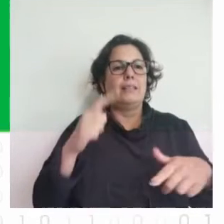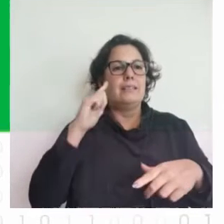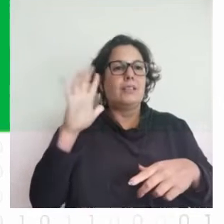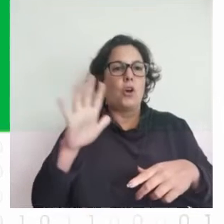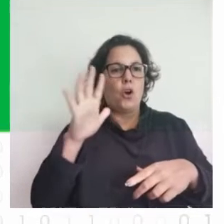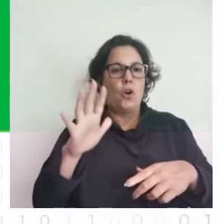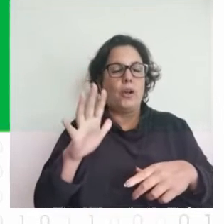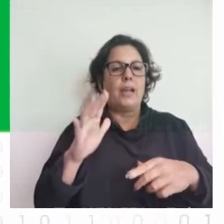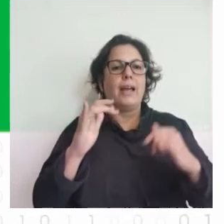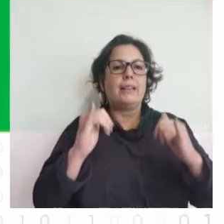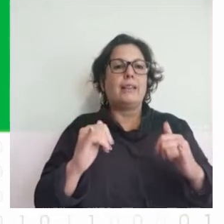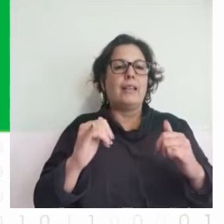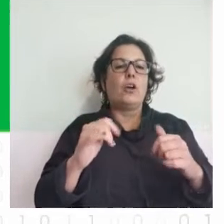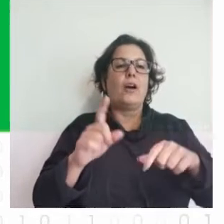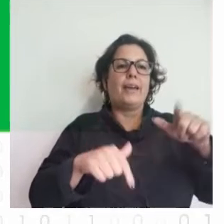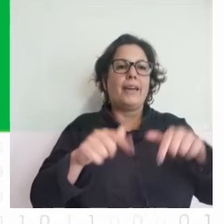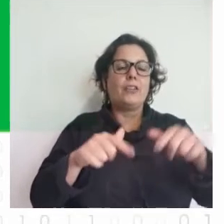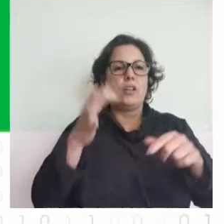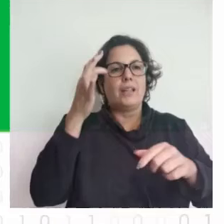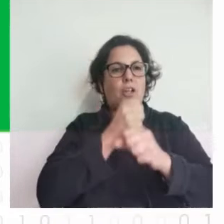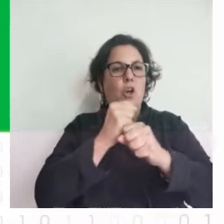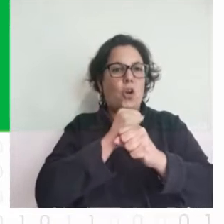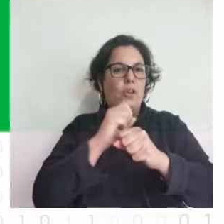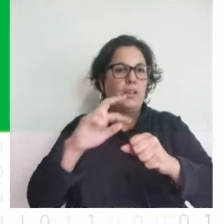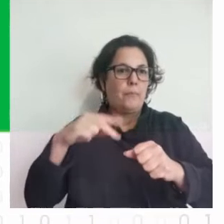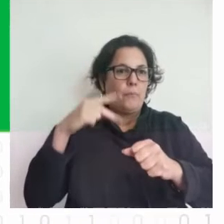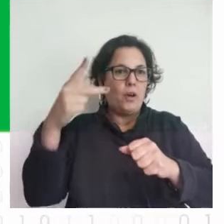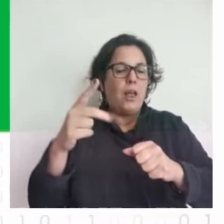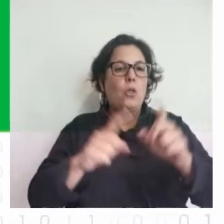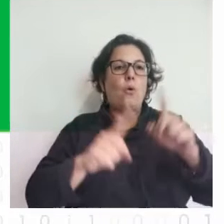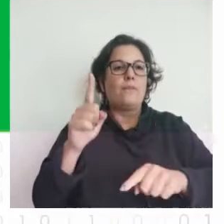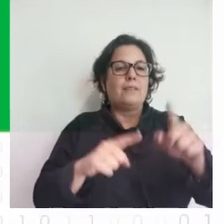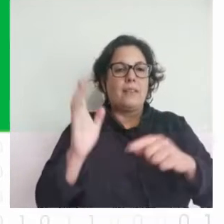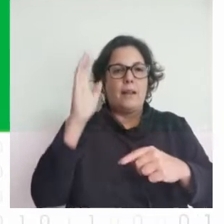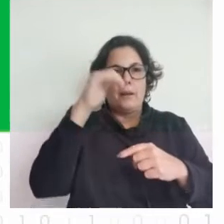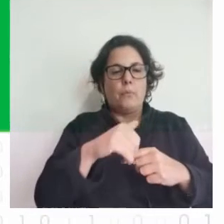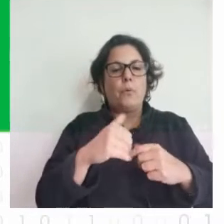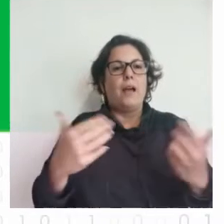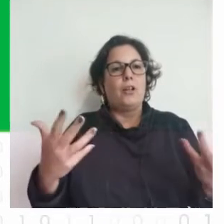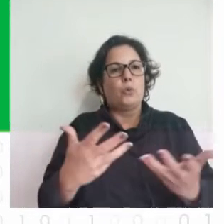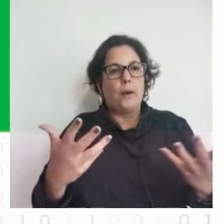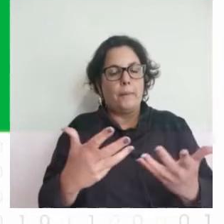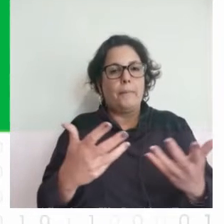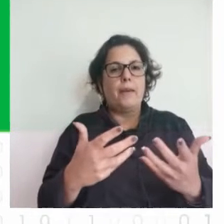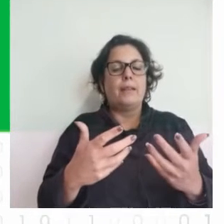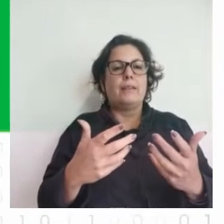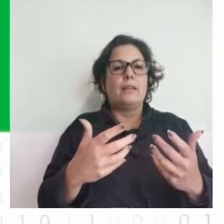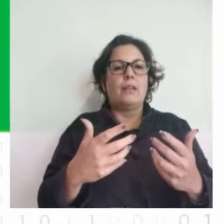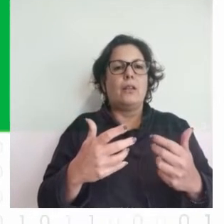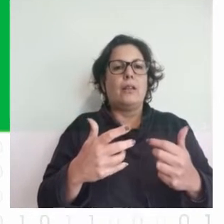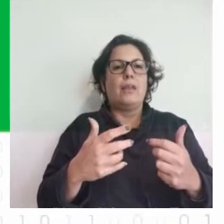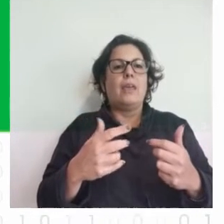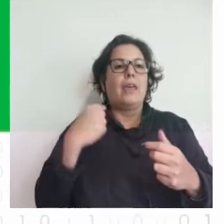tengo un posgrado en Gestión de Tecnologías, ambos por la Universidad de la República, y actualmente me desempeño como jefa del Laboratorio